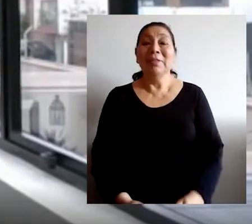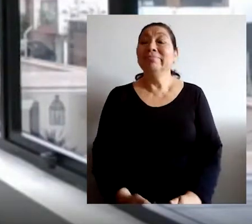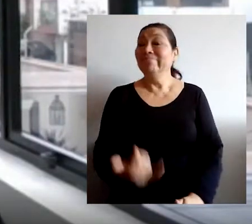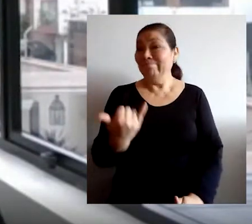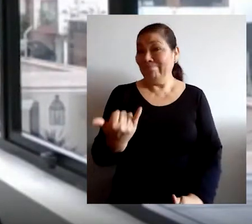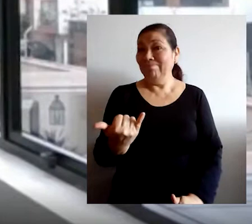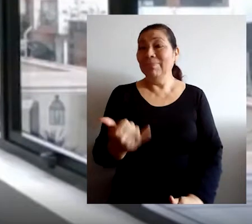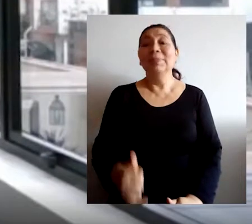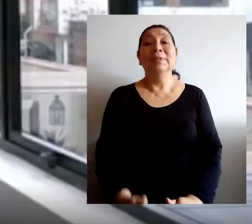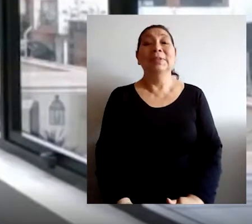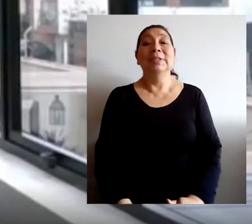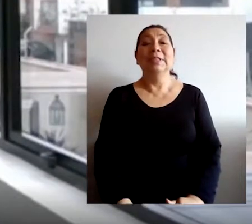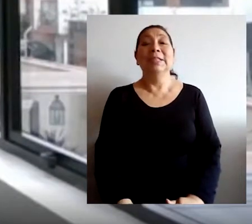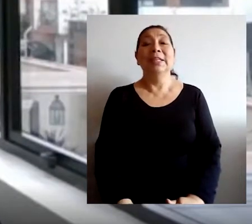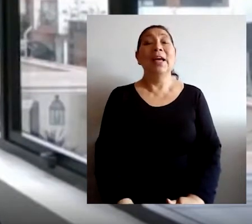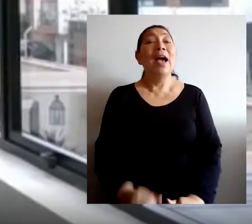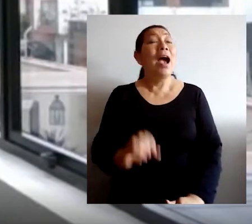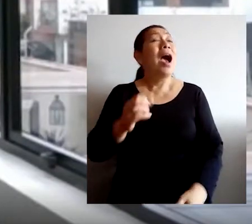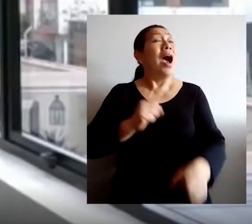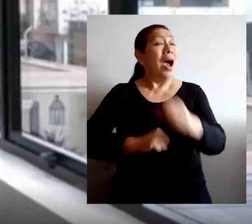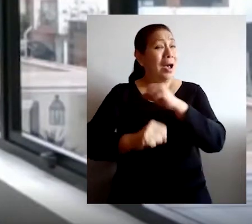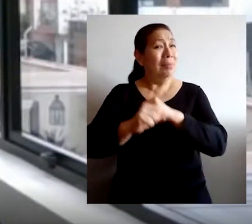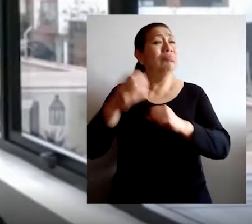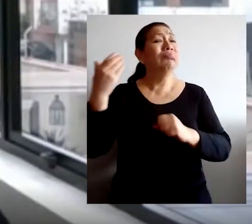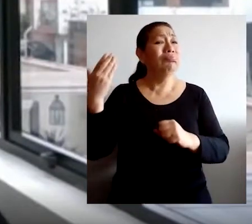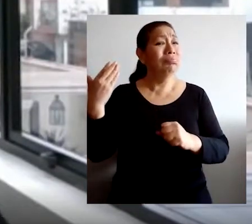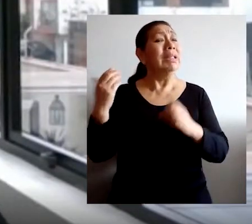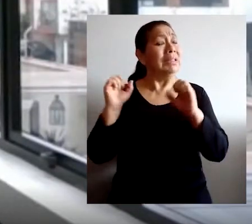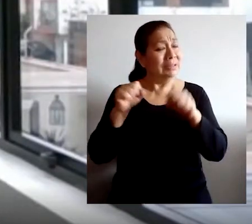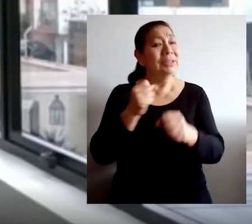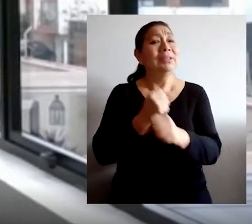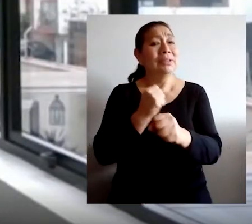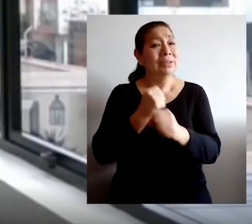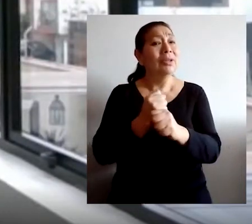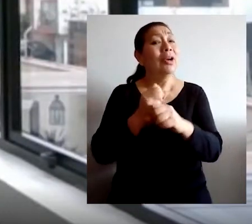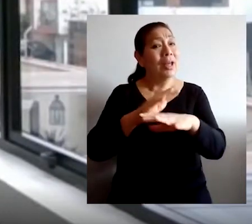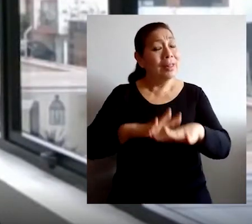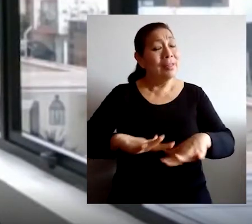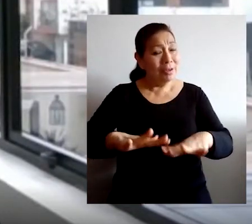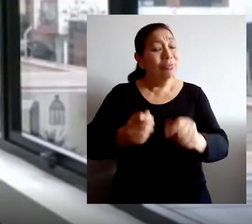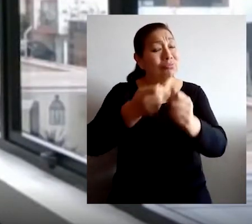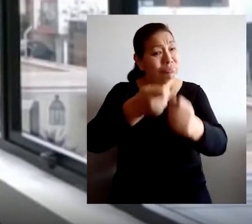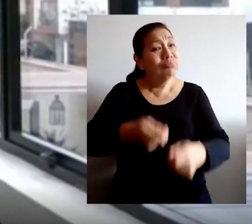fíjense esto que es notable, hace años, porque ella sí trabaja la tierra,